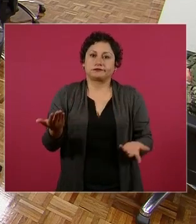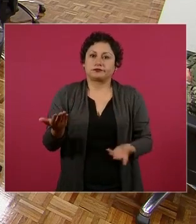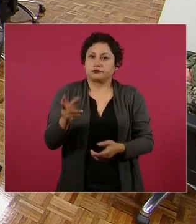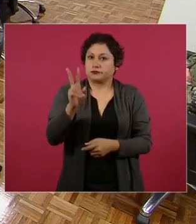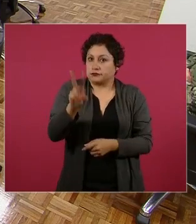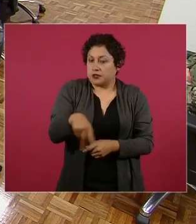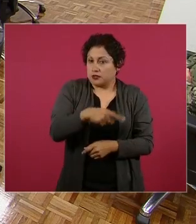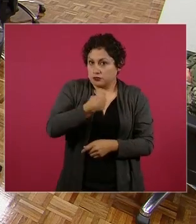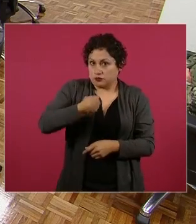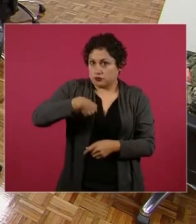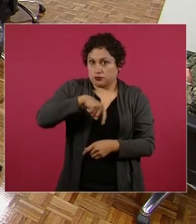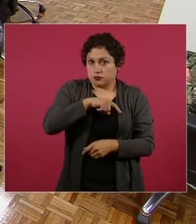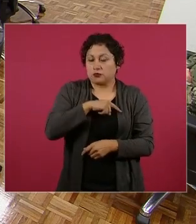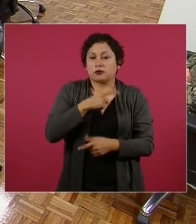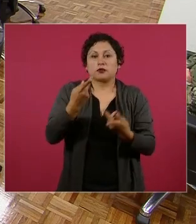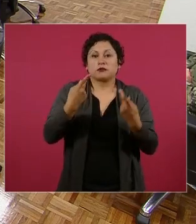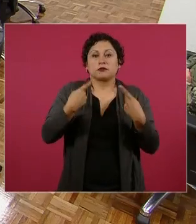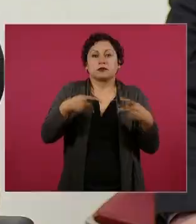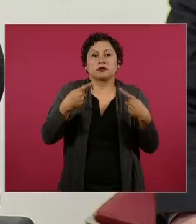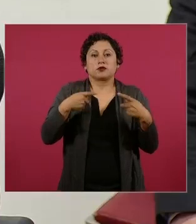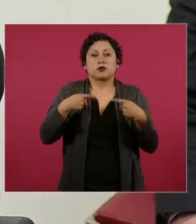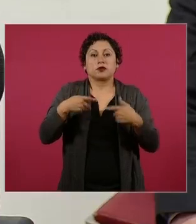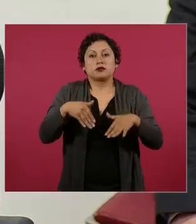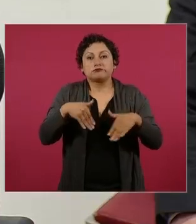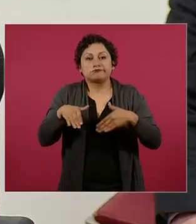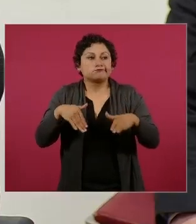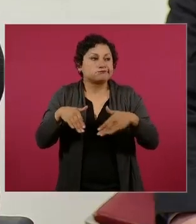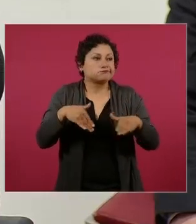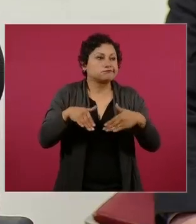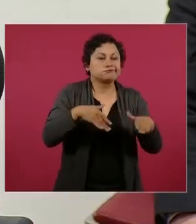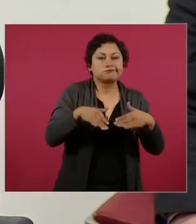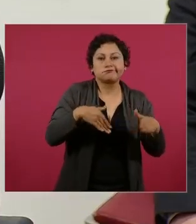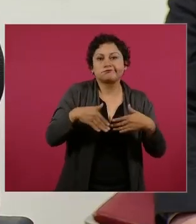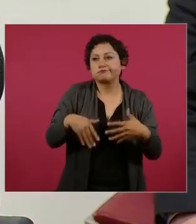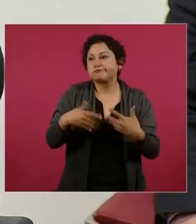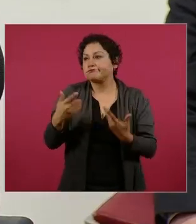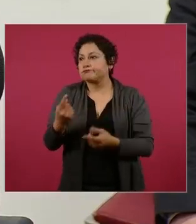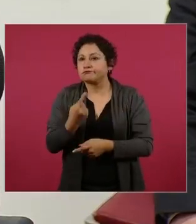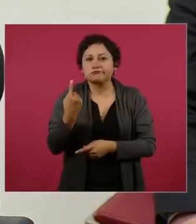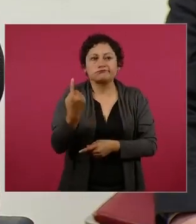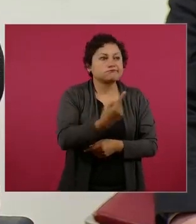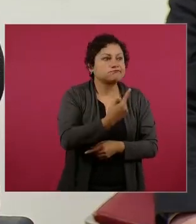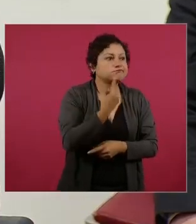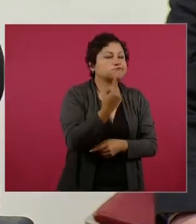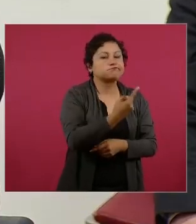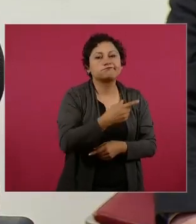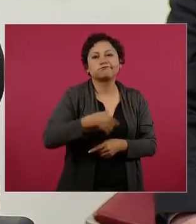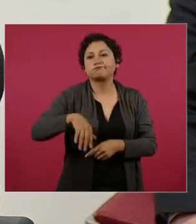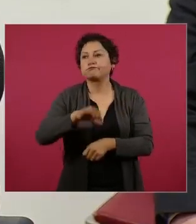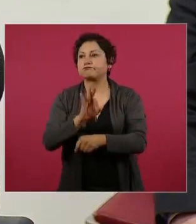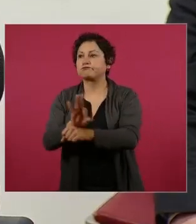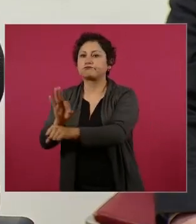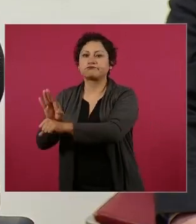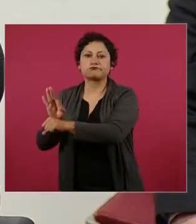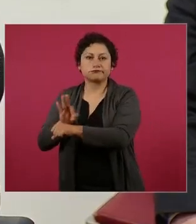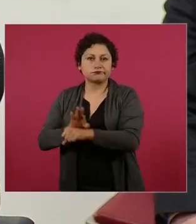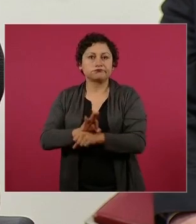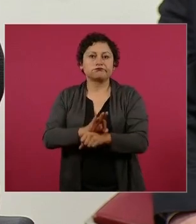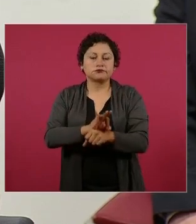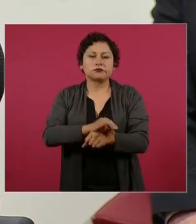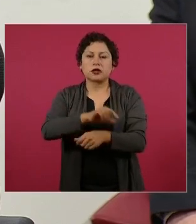personal que anda realizando reconocimientos, patrullajes en diferentes áreas,